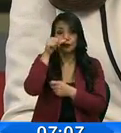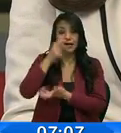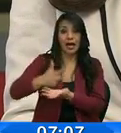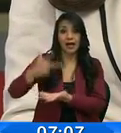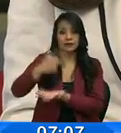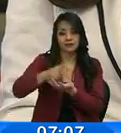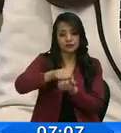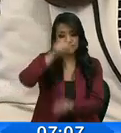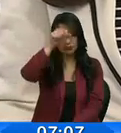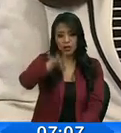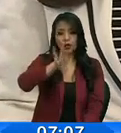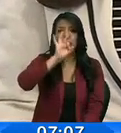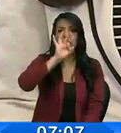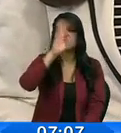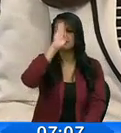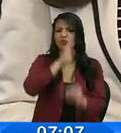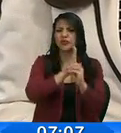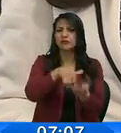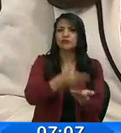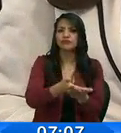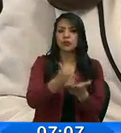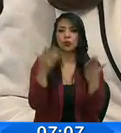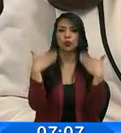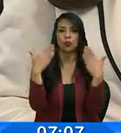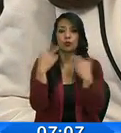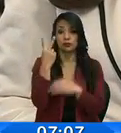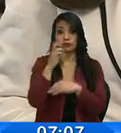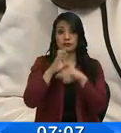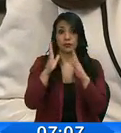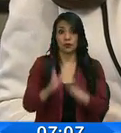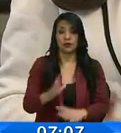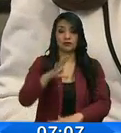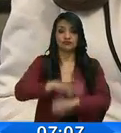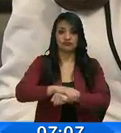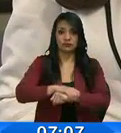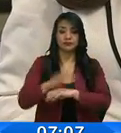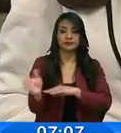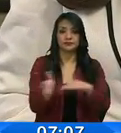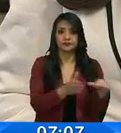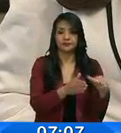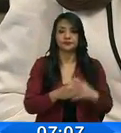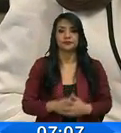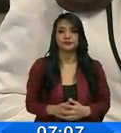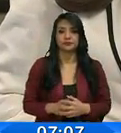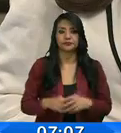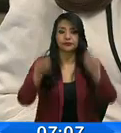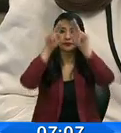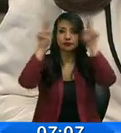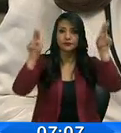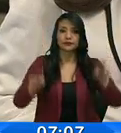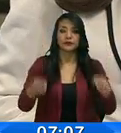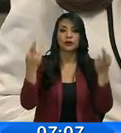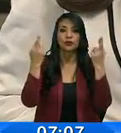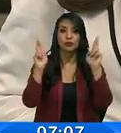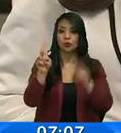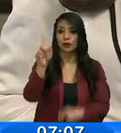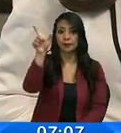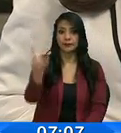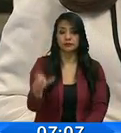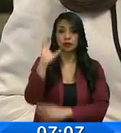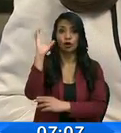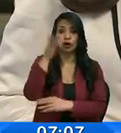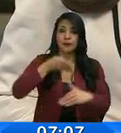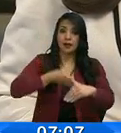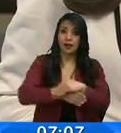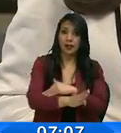tenía como destino Guayaquil. Dos ecuatorianos fueron detenidos, pero por otra parte, en el puente de Rumichaca, un colombiano intentaba ingresar al